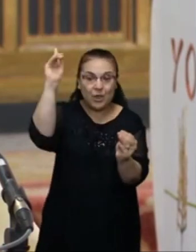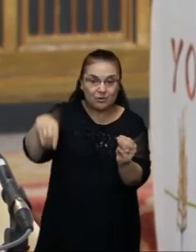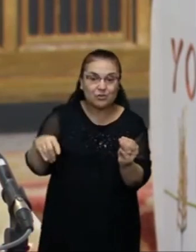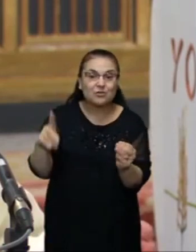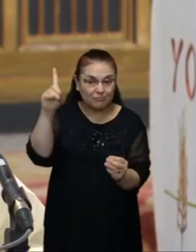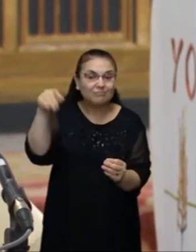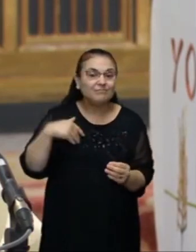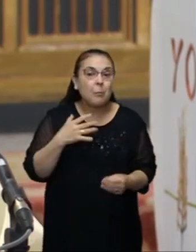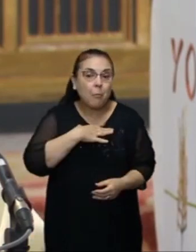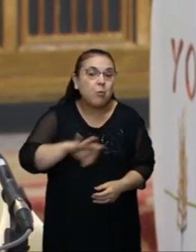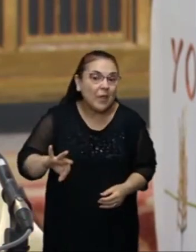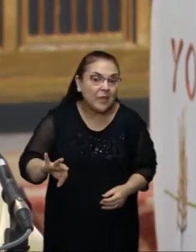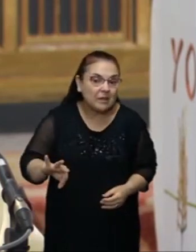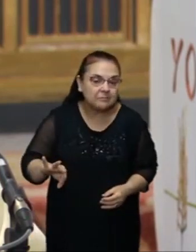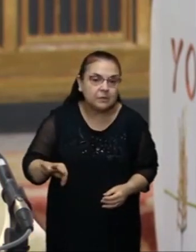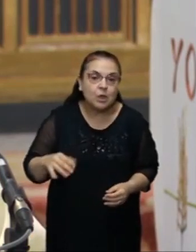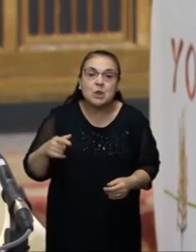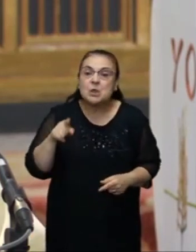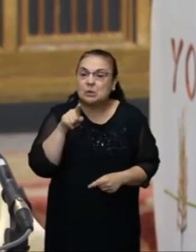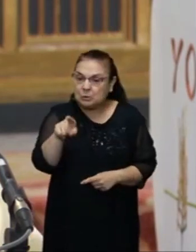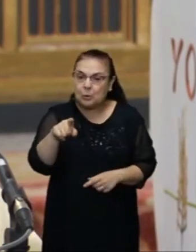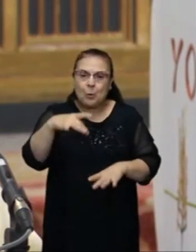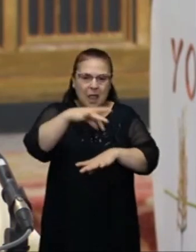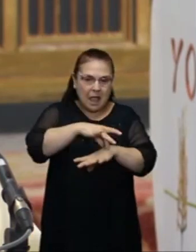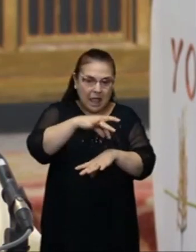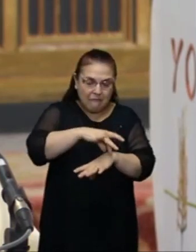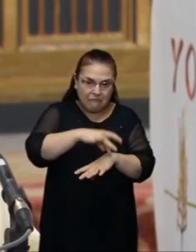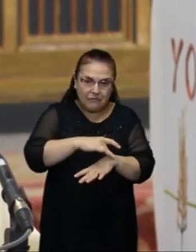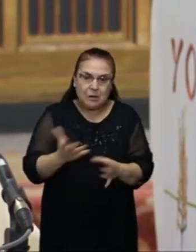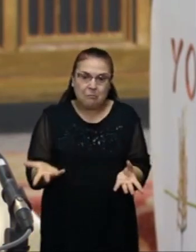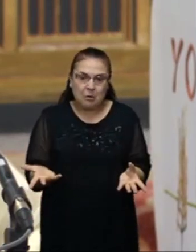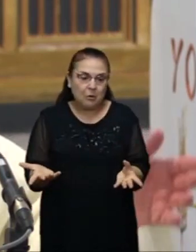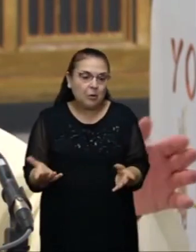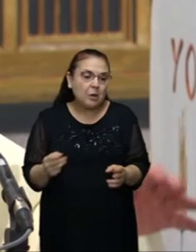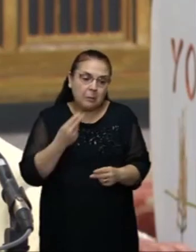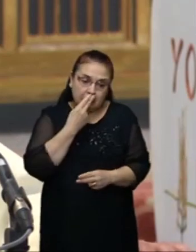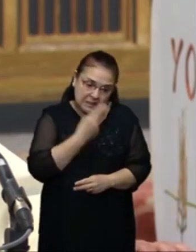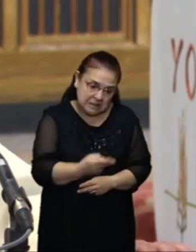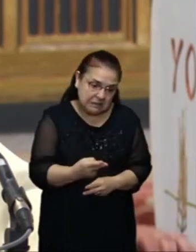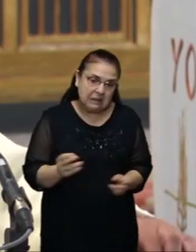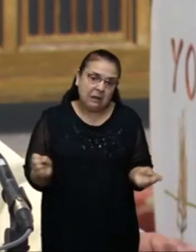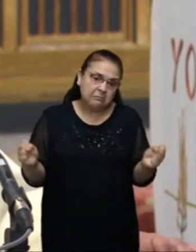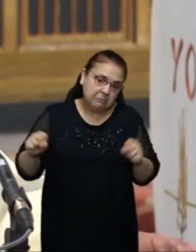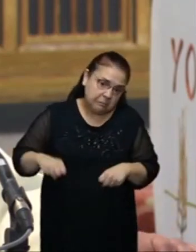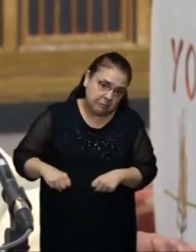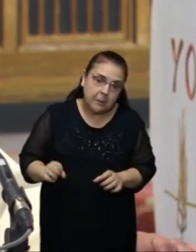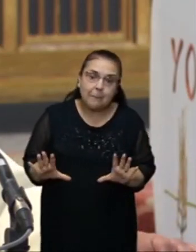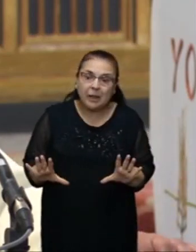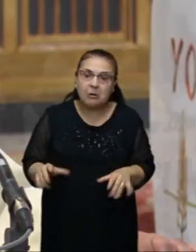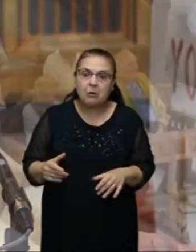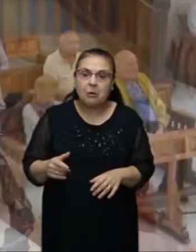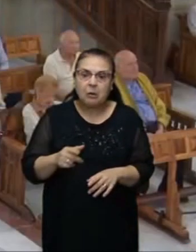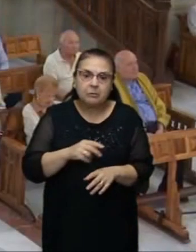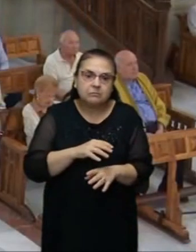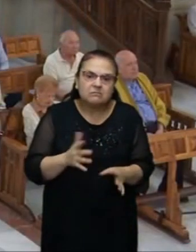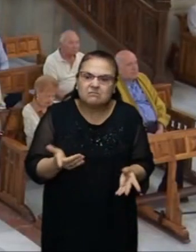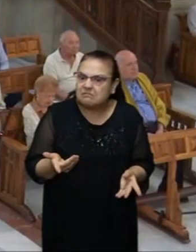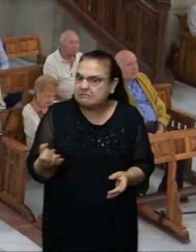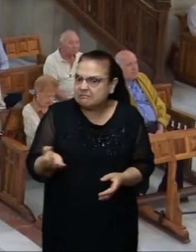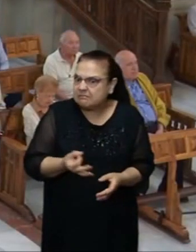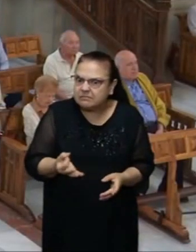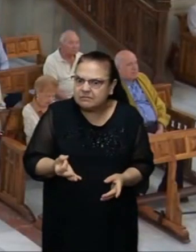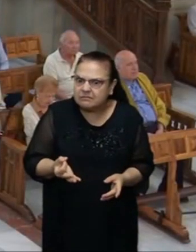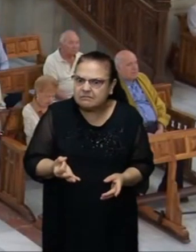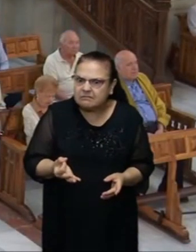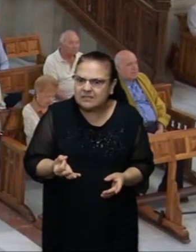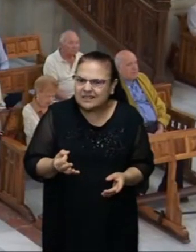día atender a un enfermo, si no tienes capacidades de Dios, al final dices, ¿y esto? ¿Esta persona? ¿Qué pasa entonces?